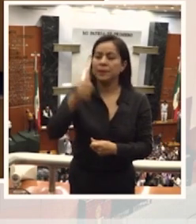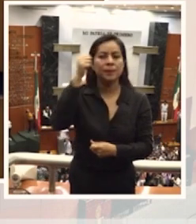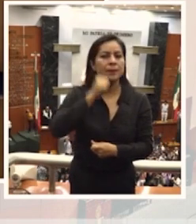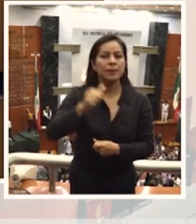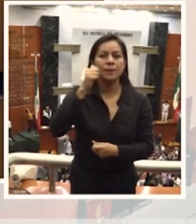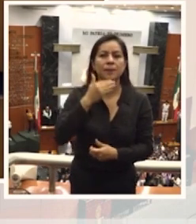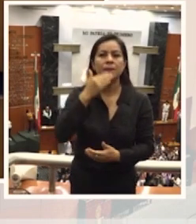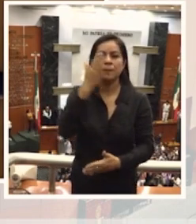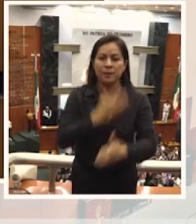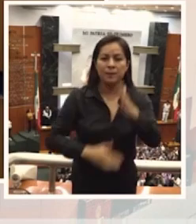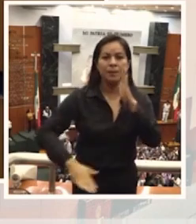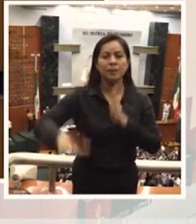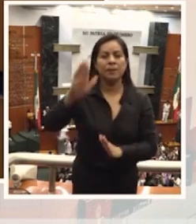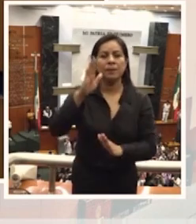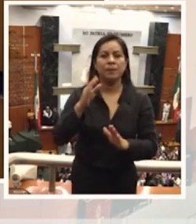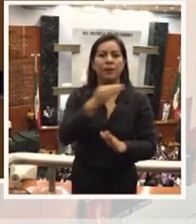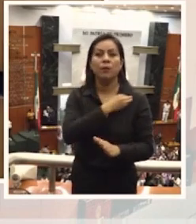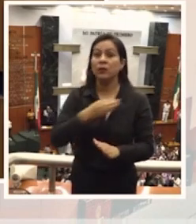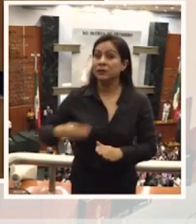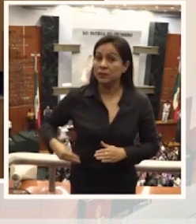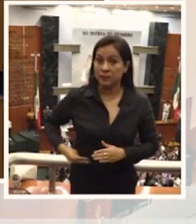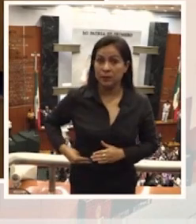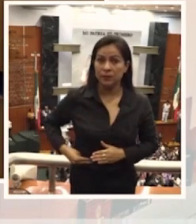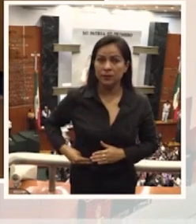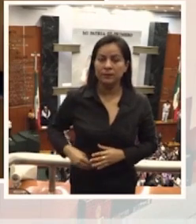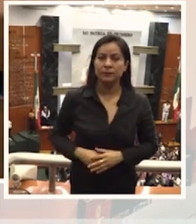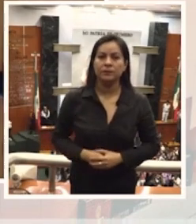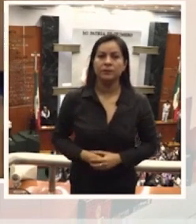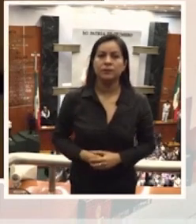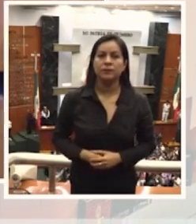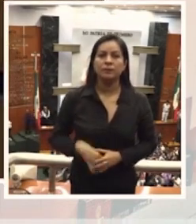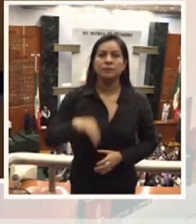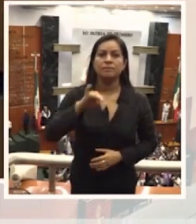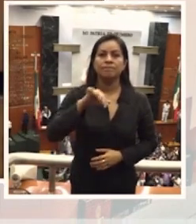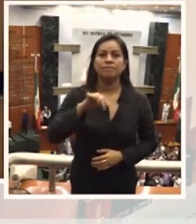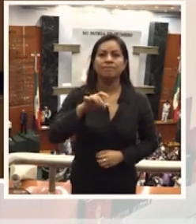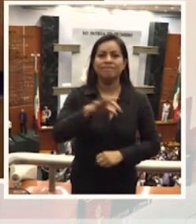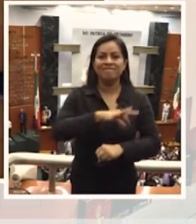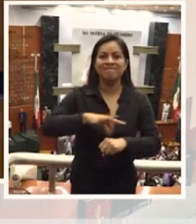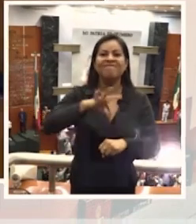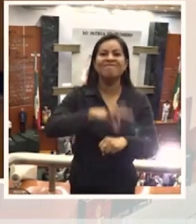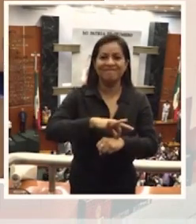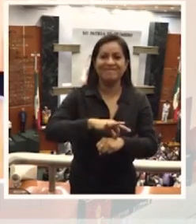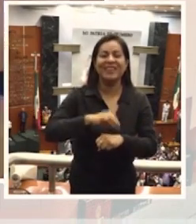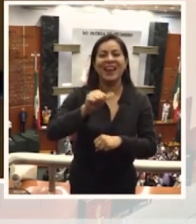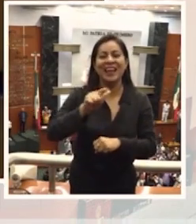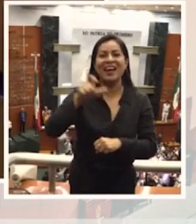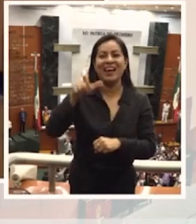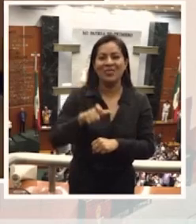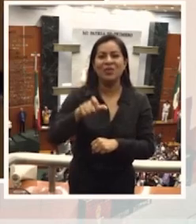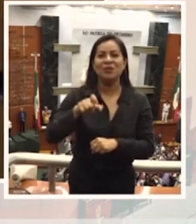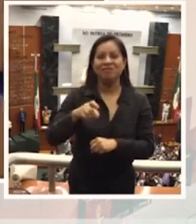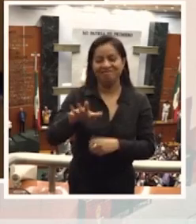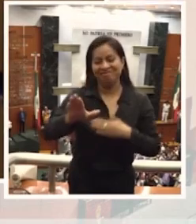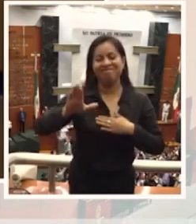bien y prosperidad del municipio. Por Chilpancingo y por Alejandro, protesto.